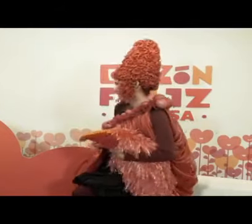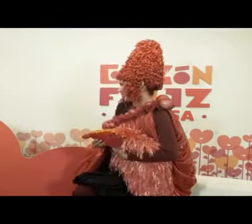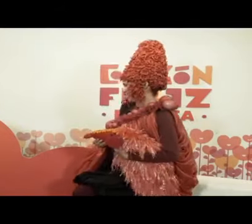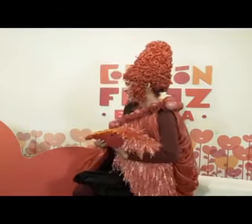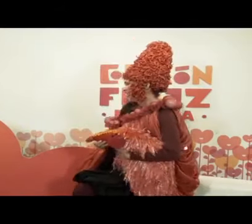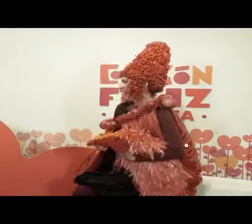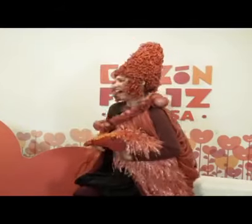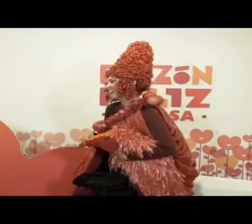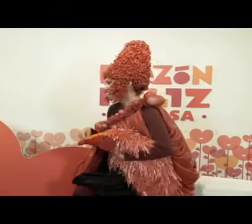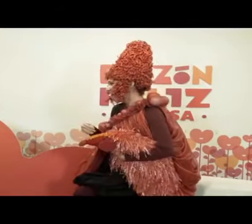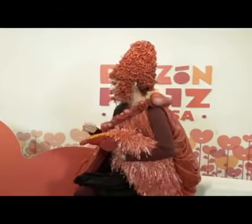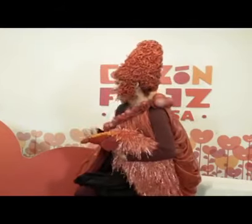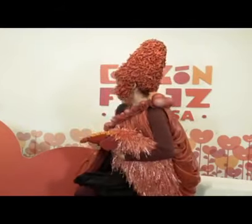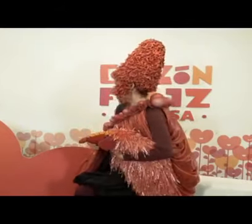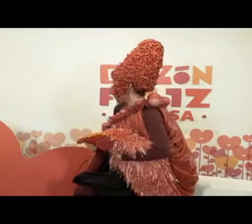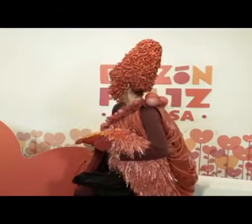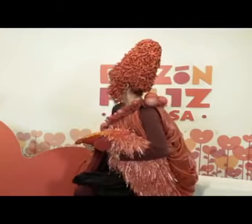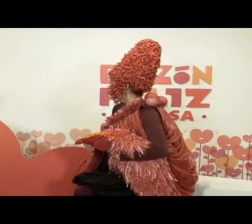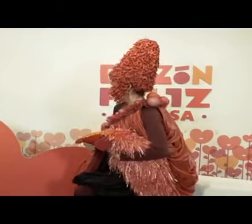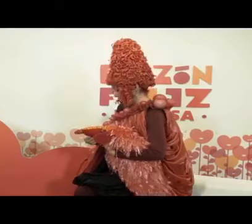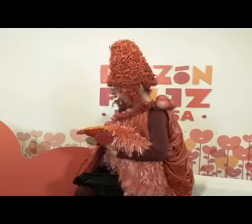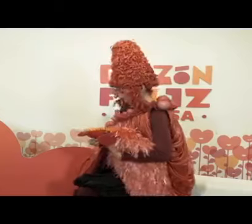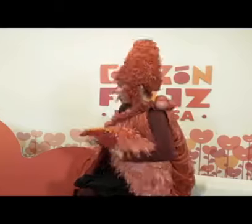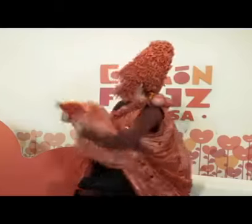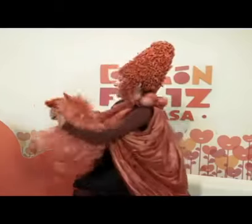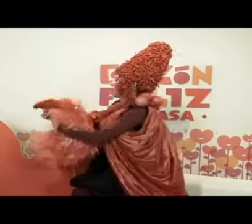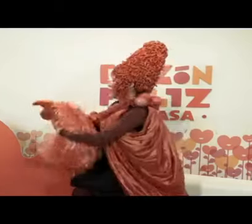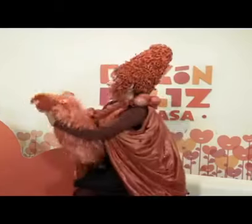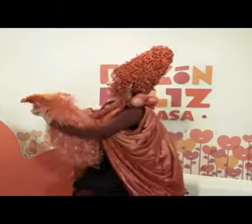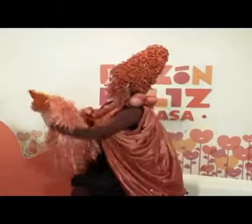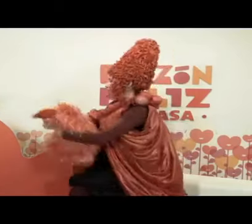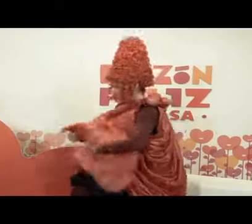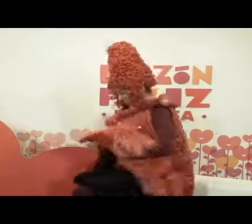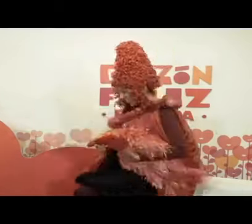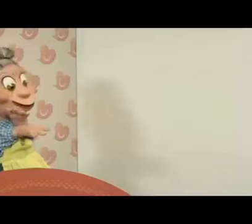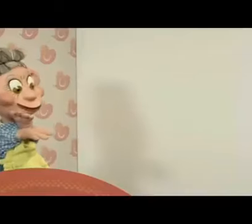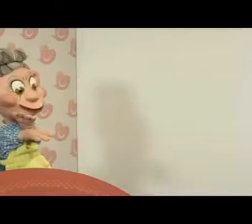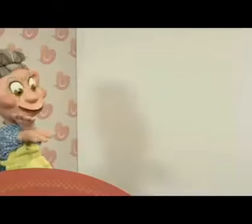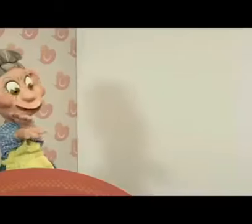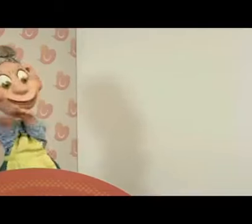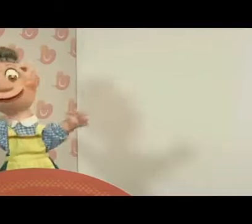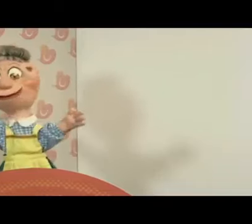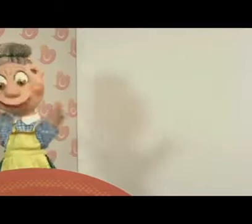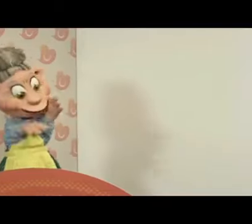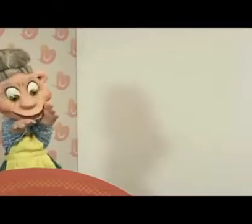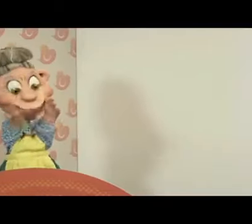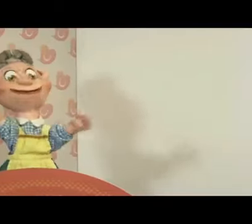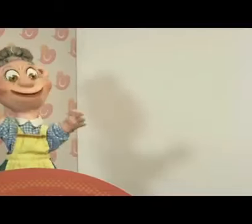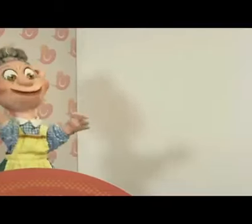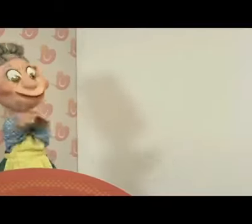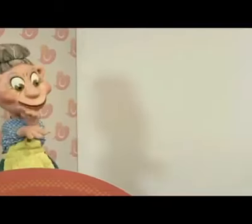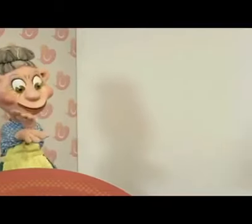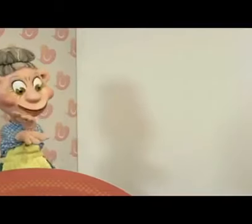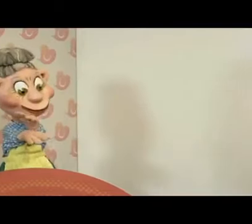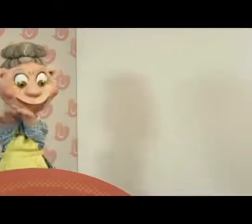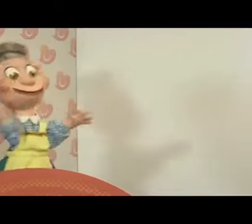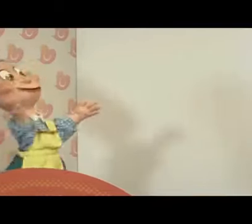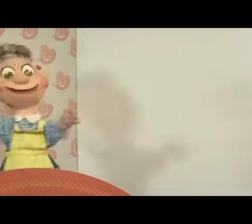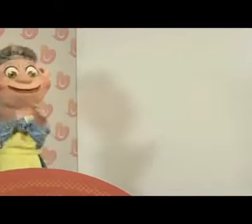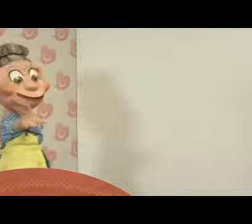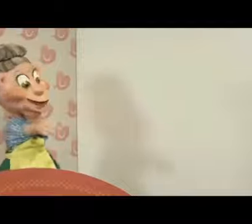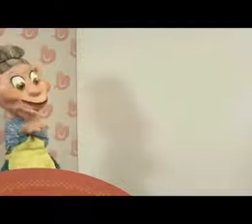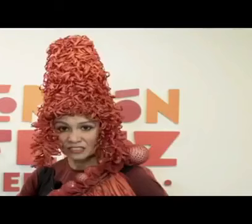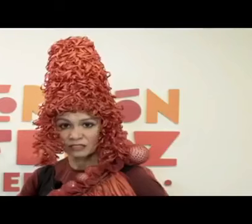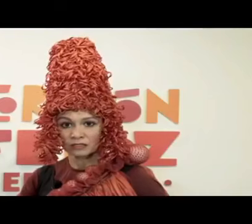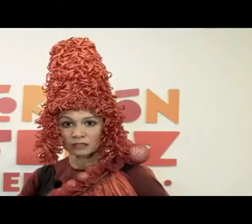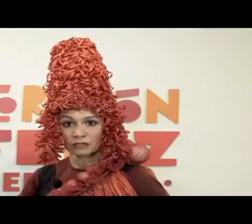razón. Sí. Hasta Toby lo sabe. Oye, ¿sabes qué pasa? Que este perro es más inteligente que